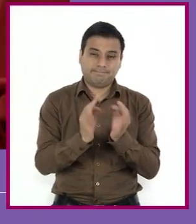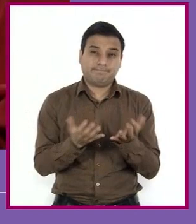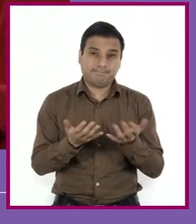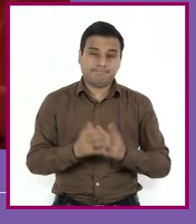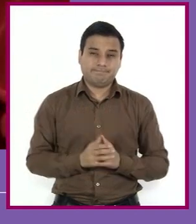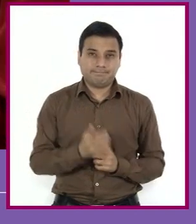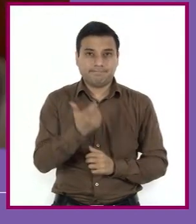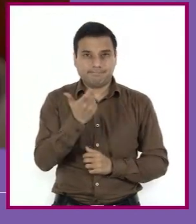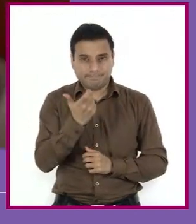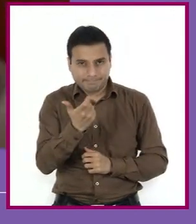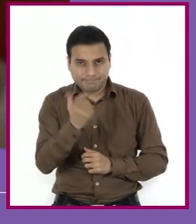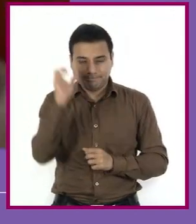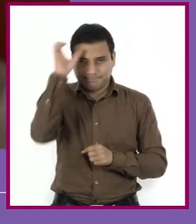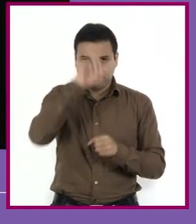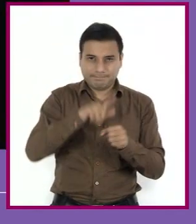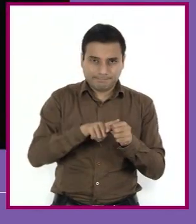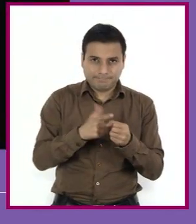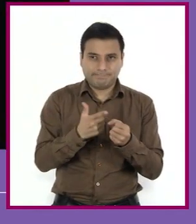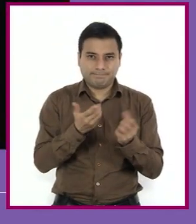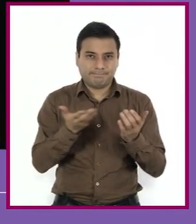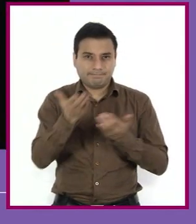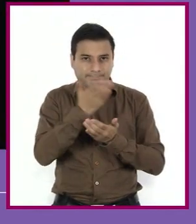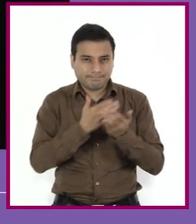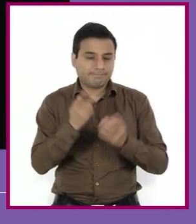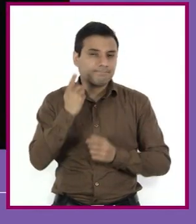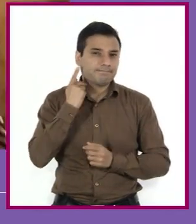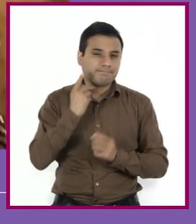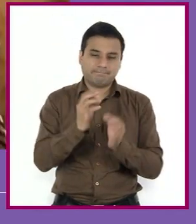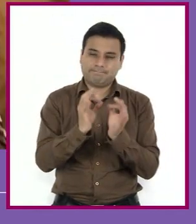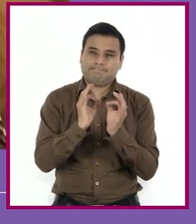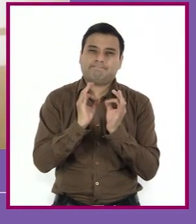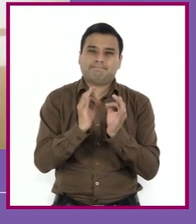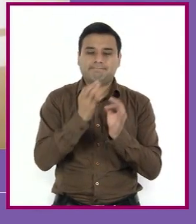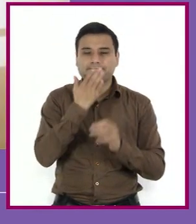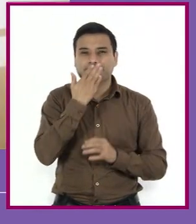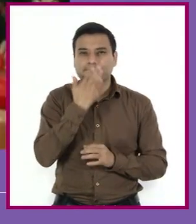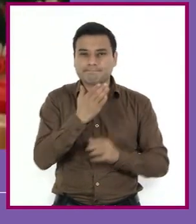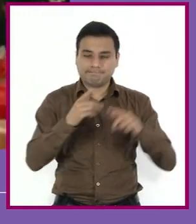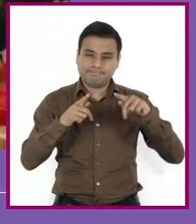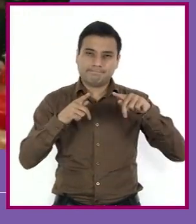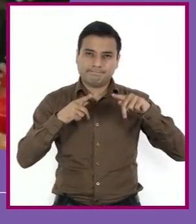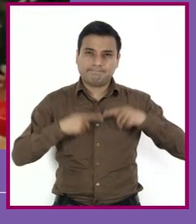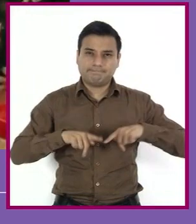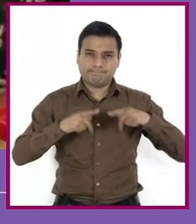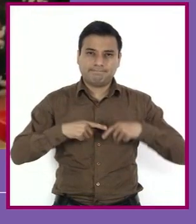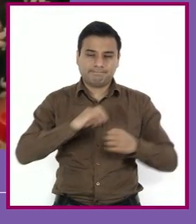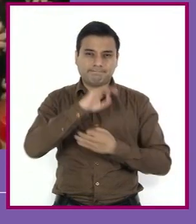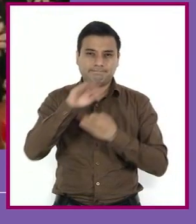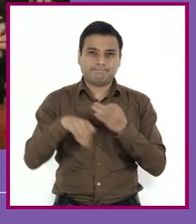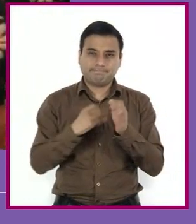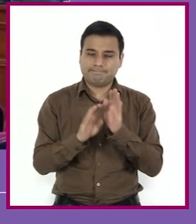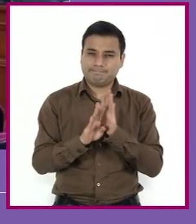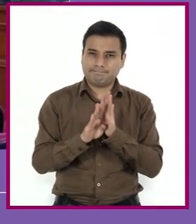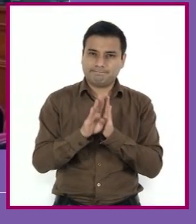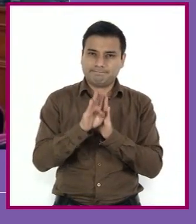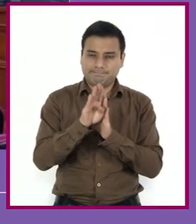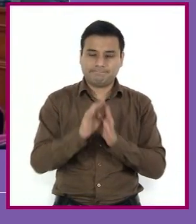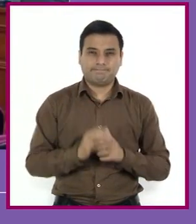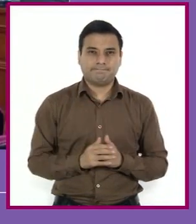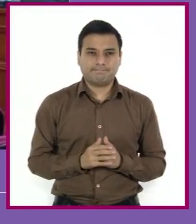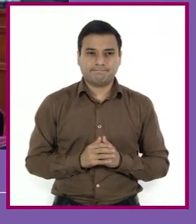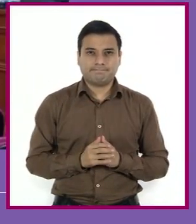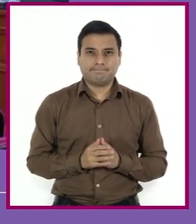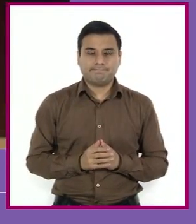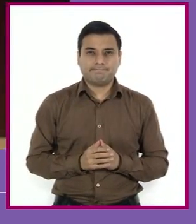económicas, culturales, sociales y políticas necesarias para que las personas logren su desarrollo pleno.